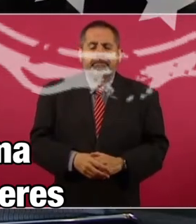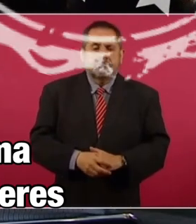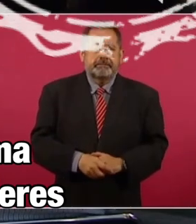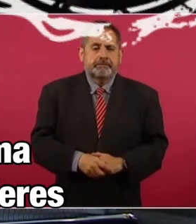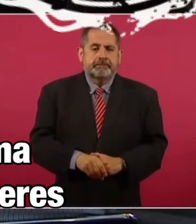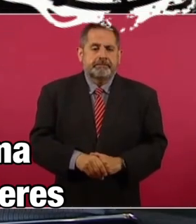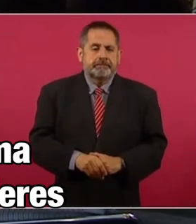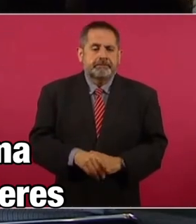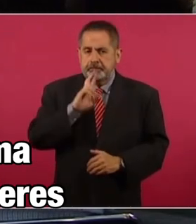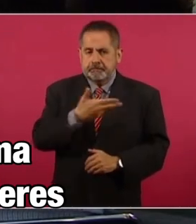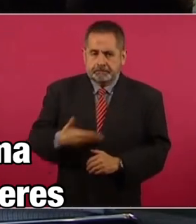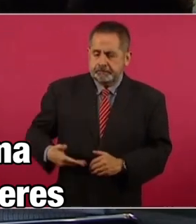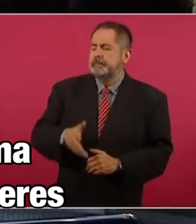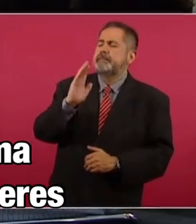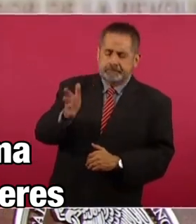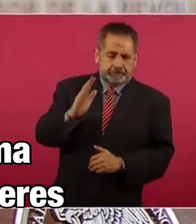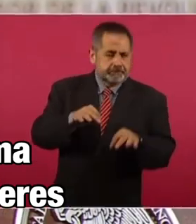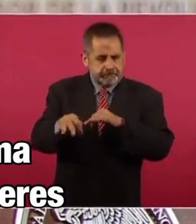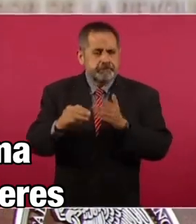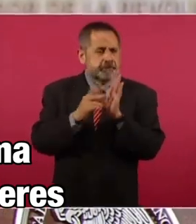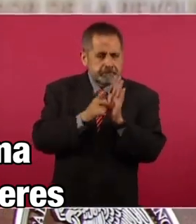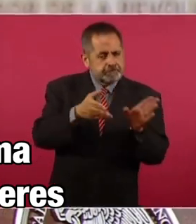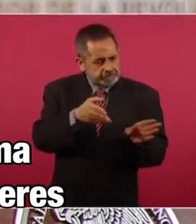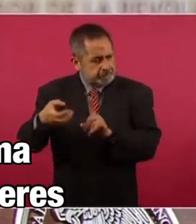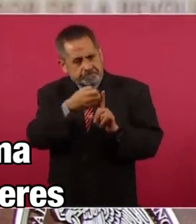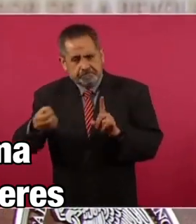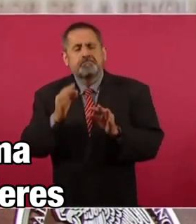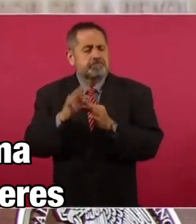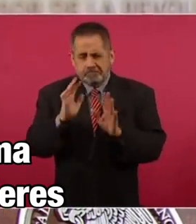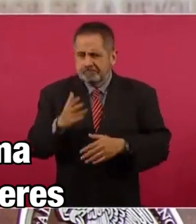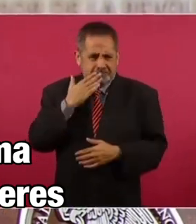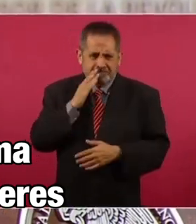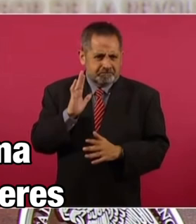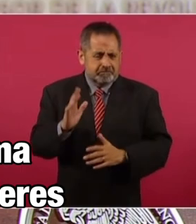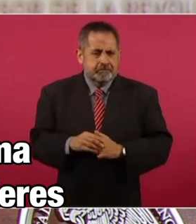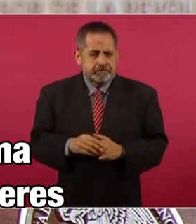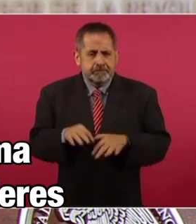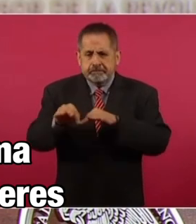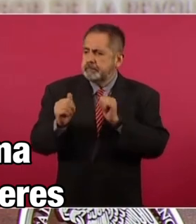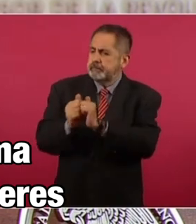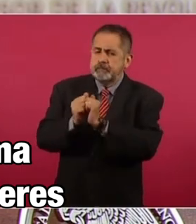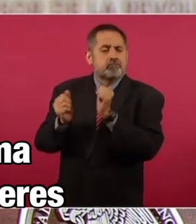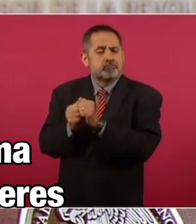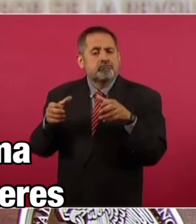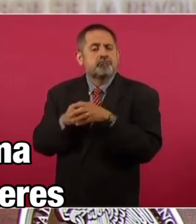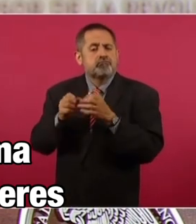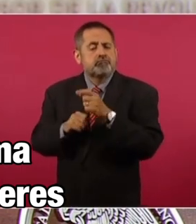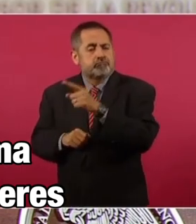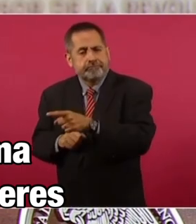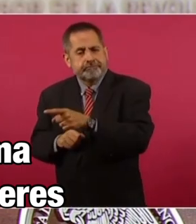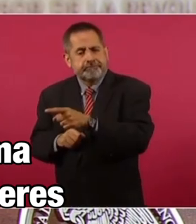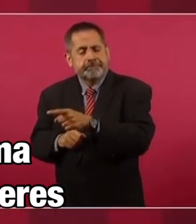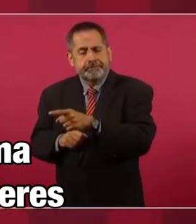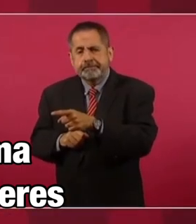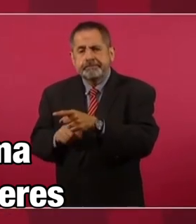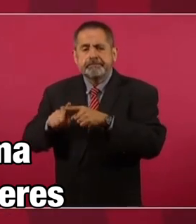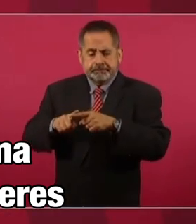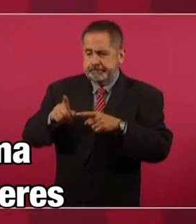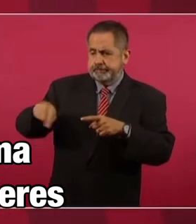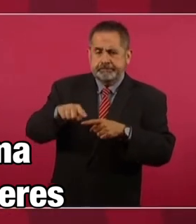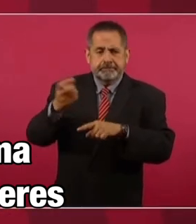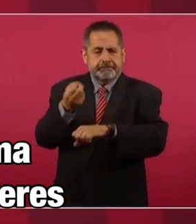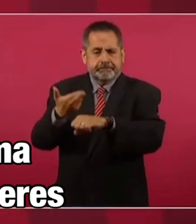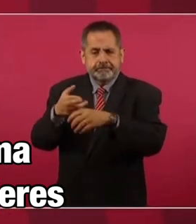Bueno, se está trabajando, ya hay una metodología definida, se trabaja de manera coordinada entre